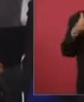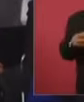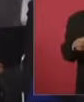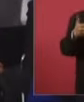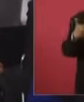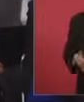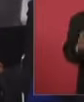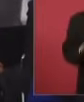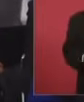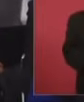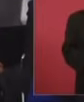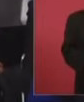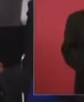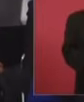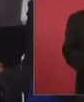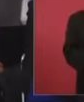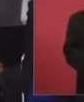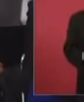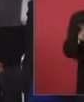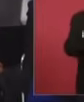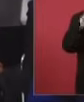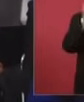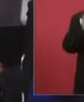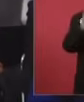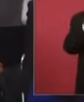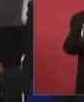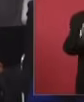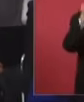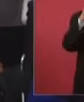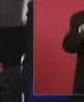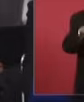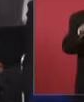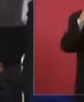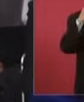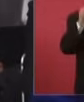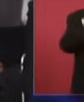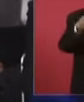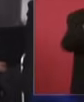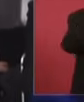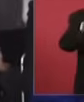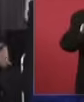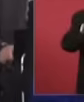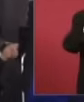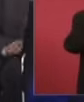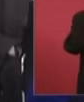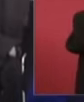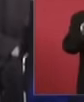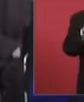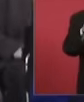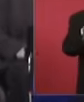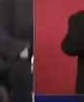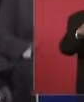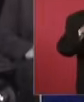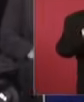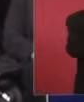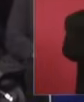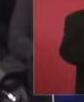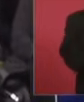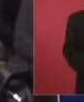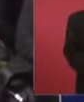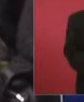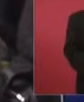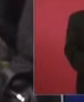billetes. Eso no les importa a ellos. A ellos no les importa eso. Como tampoco no les importó que Obrador los haya engañado diciendo que iba a venir